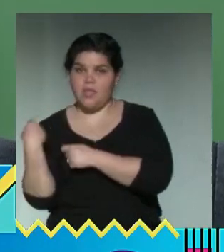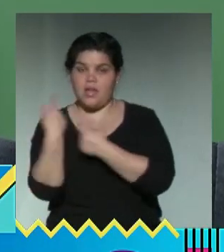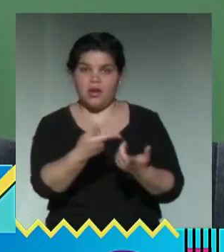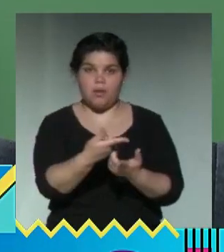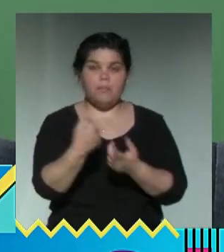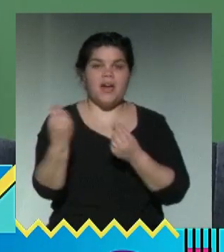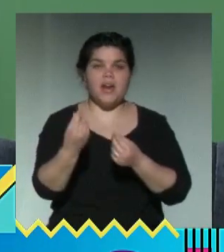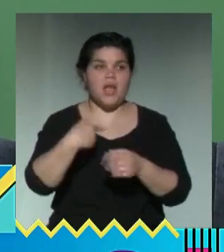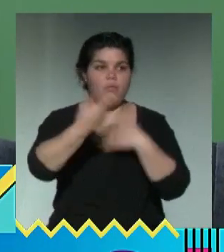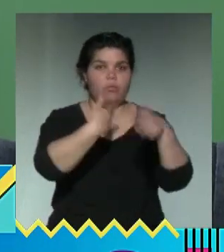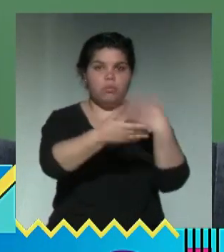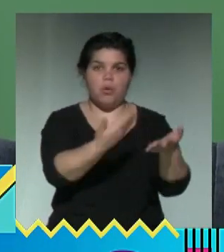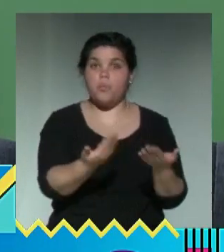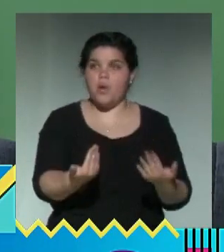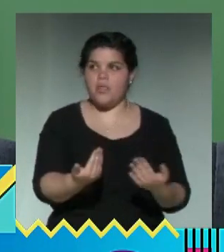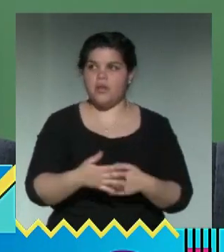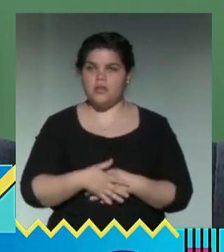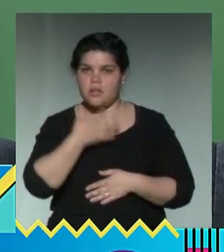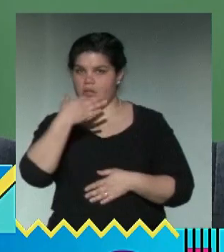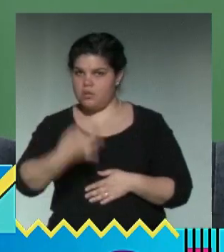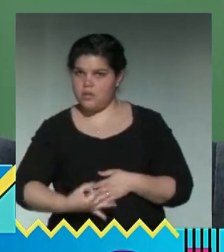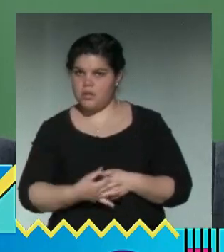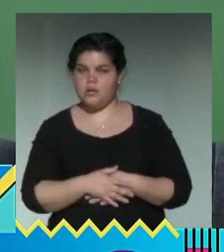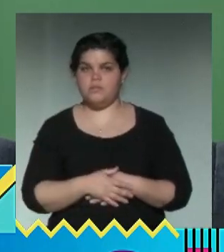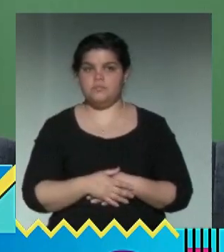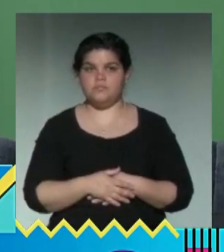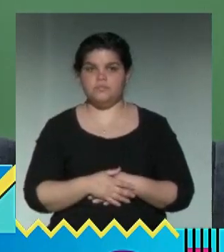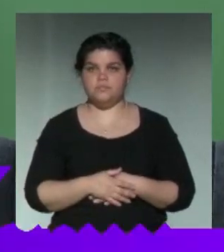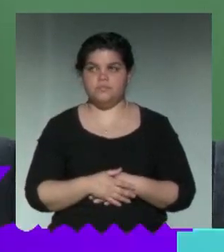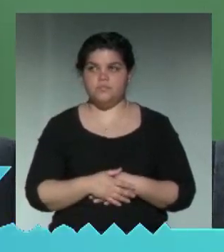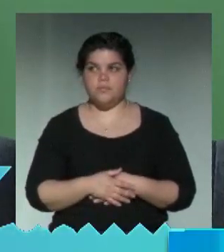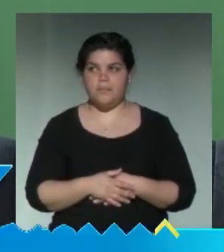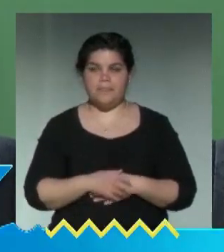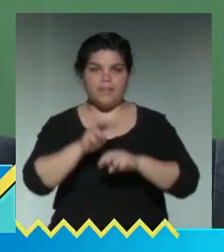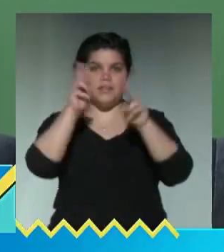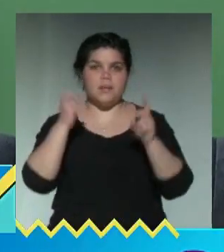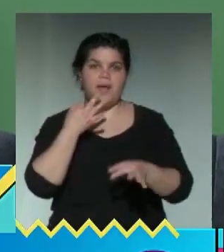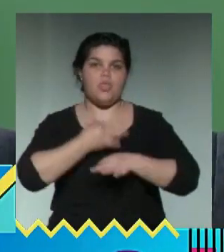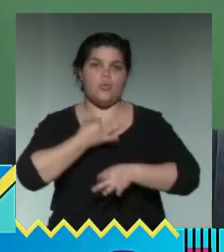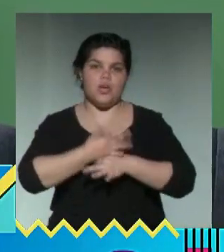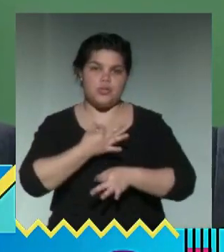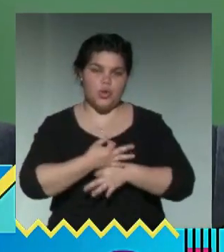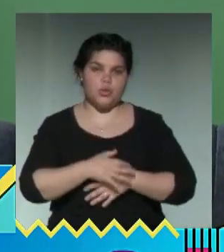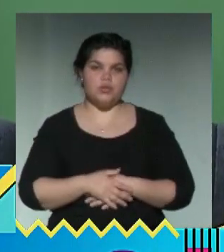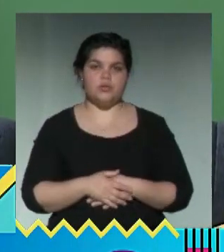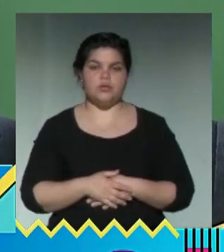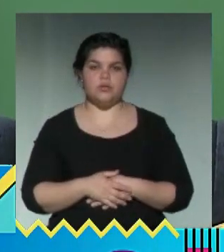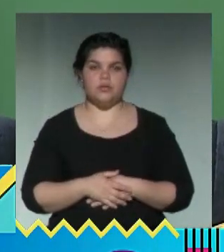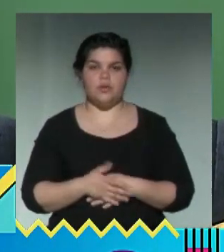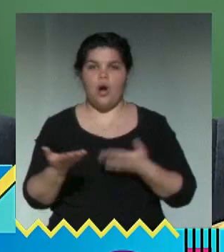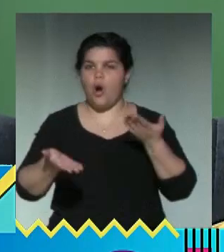energías sustentables. Entonces la verdad que es algo que también en cuanto a educación, en cuanto a comparación,